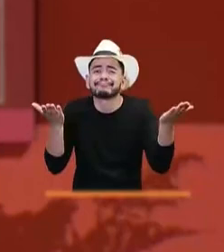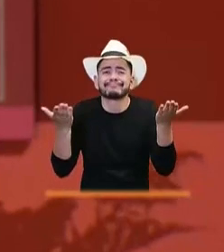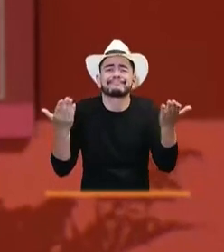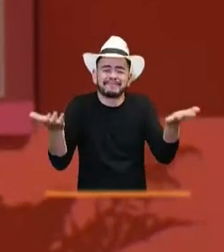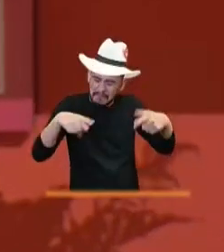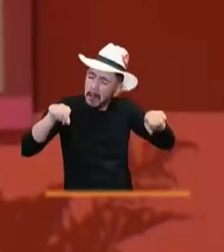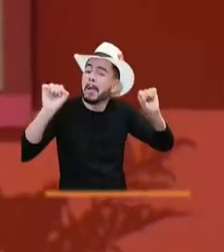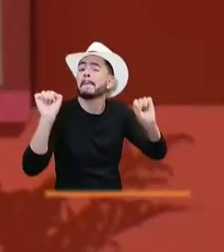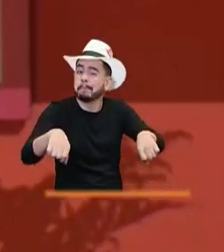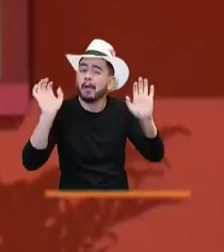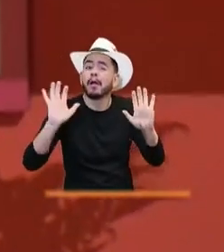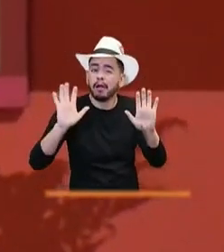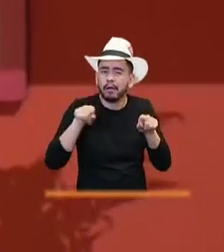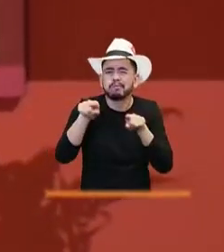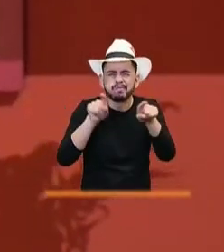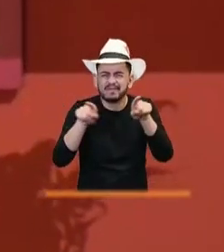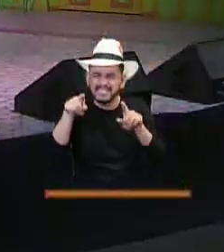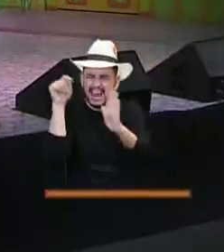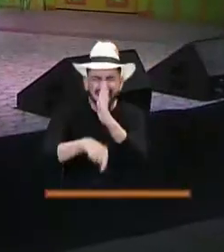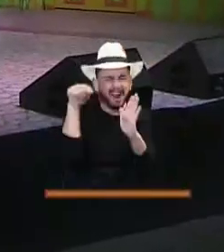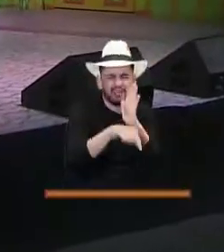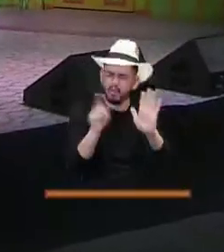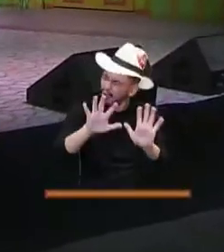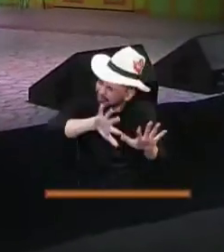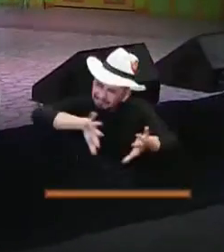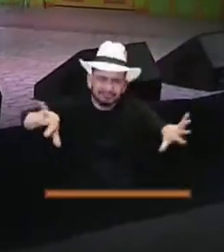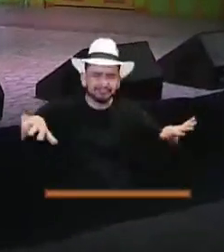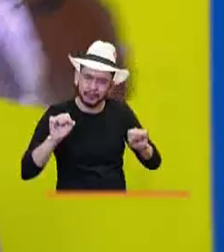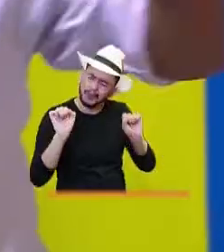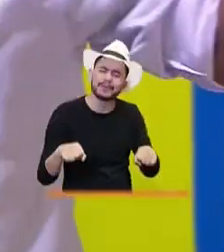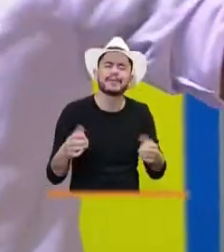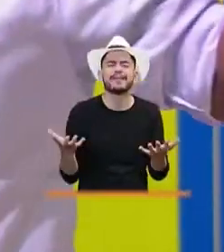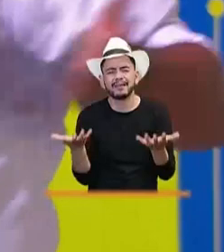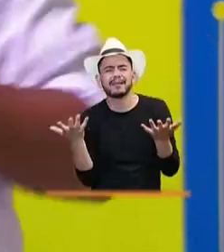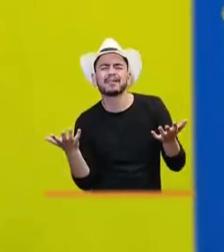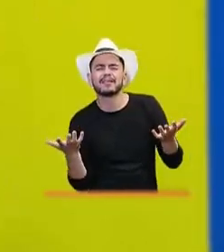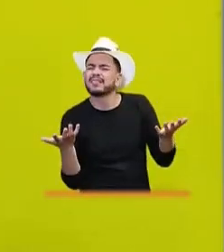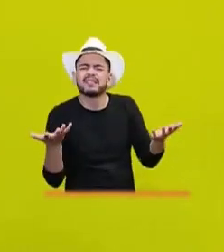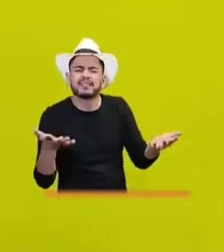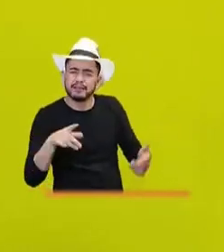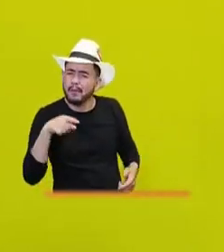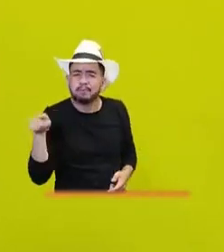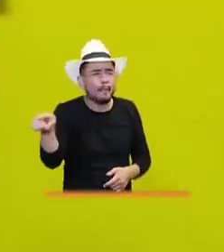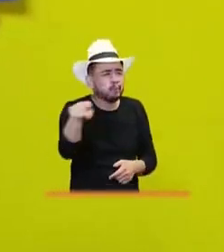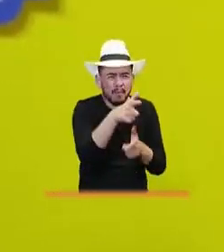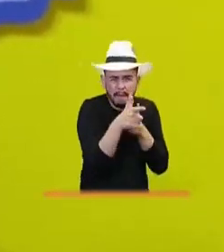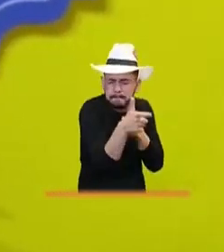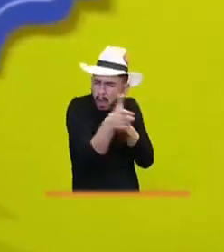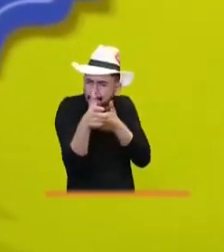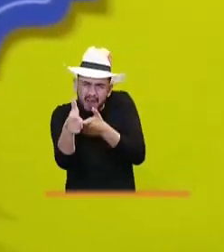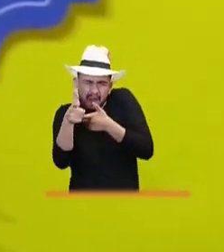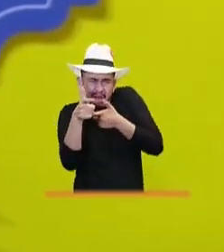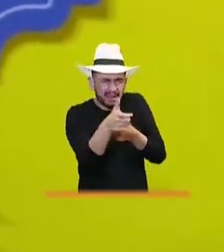más líderes sociales? Y con tanto terrorista y tantas